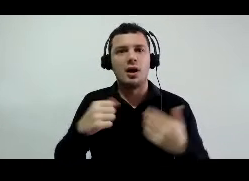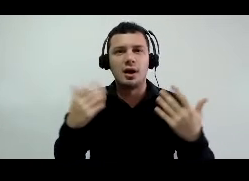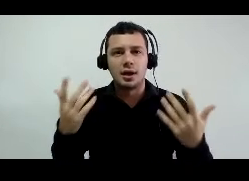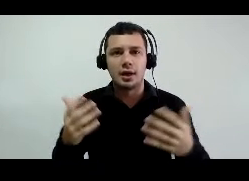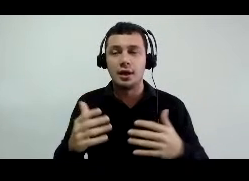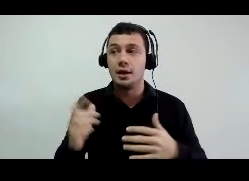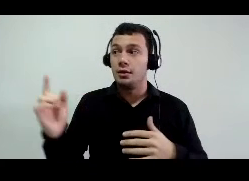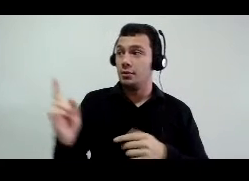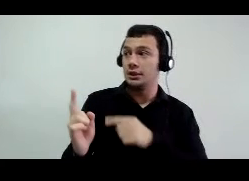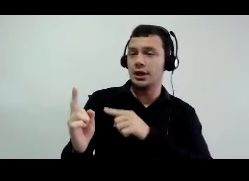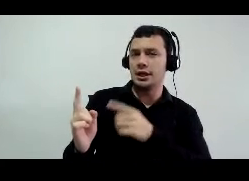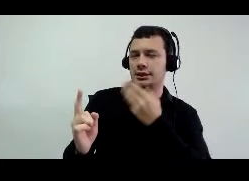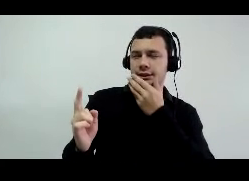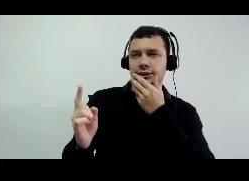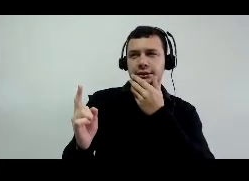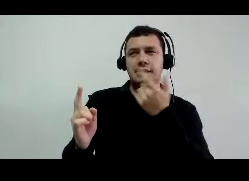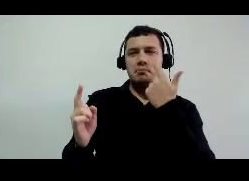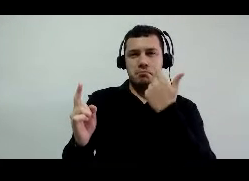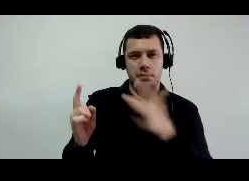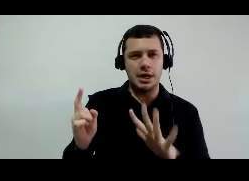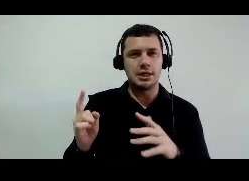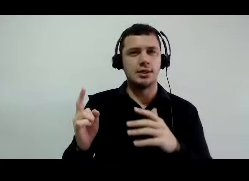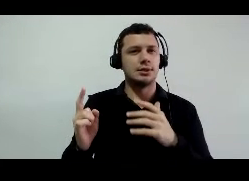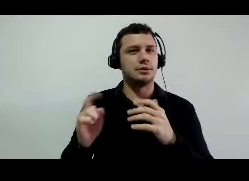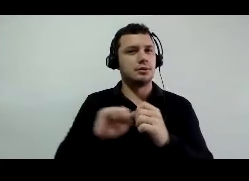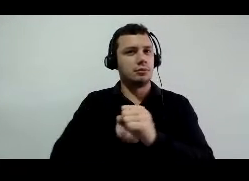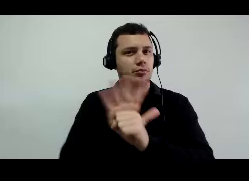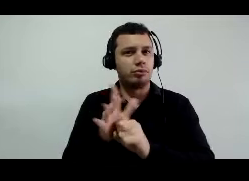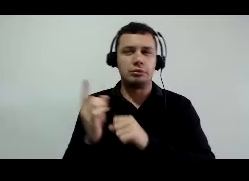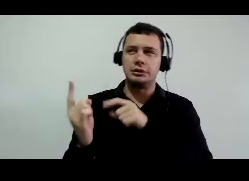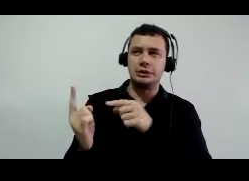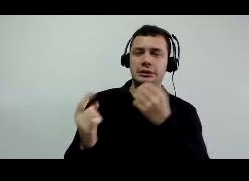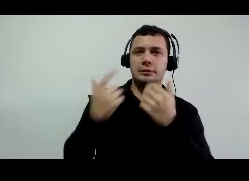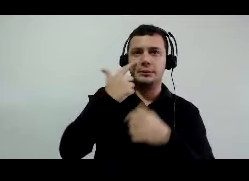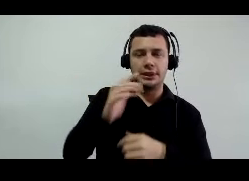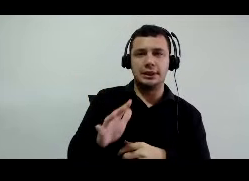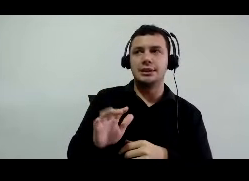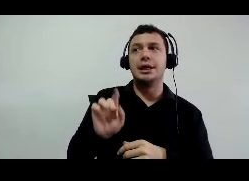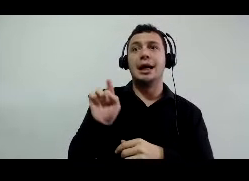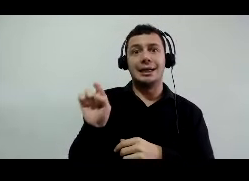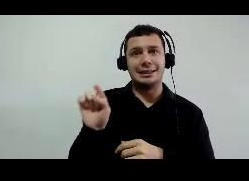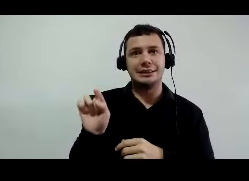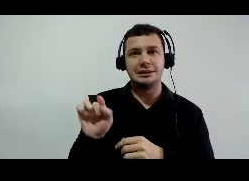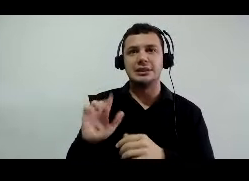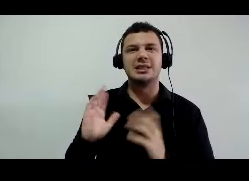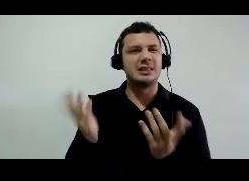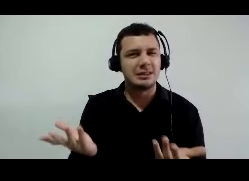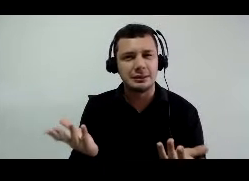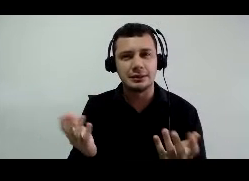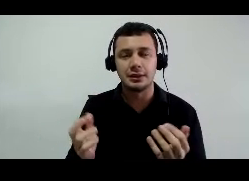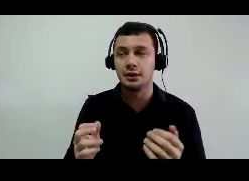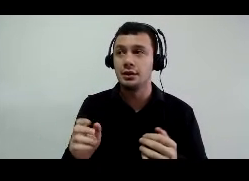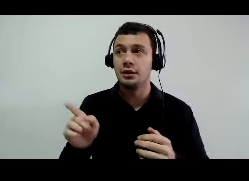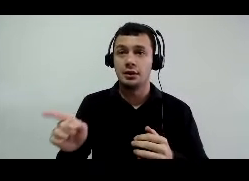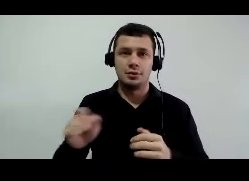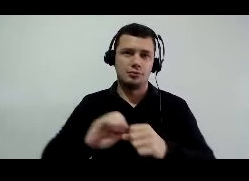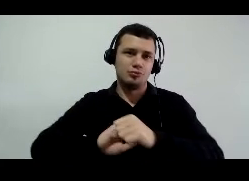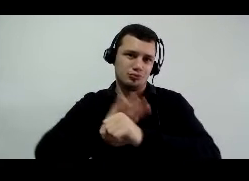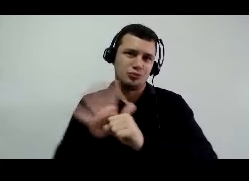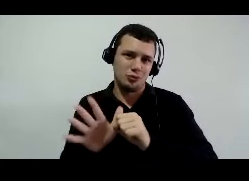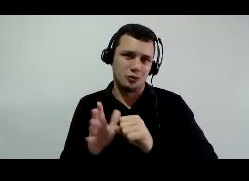caso sospechoso, como se los decía al principio, ese caso sospechoso de